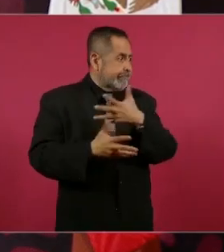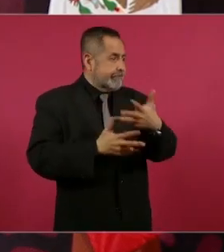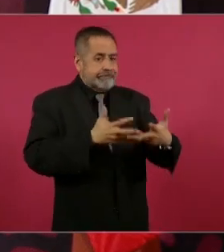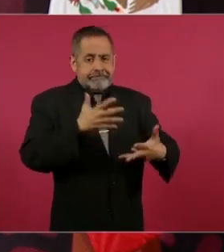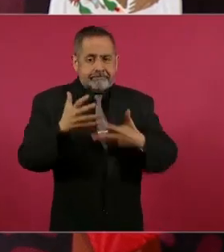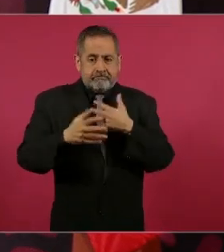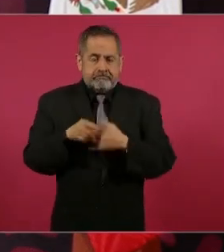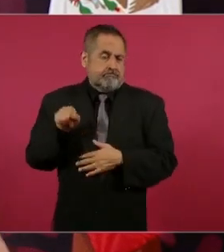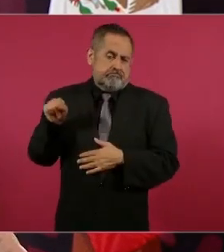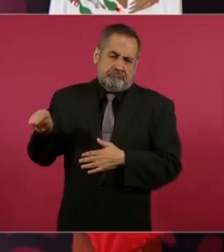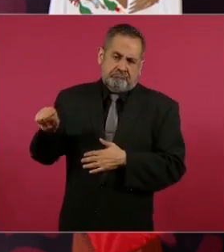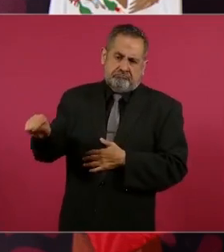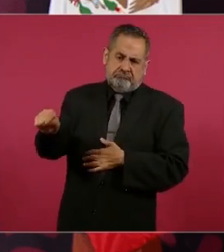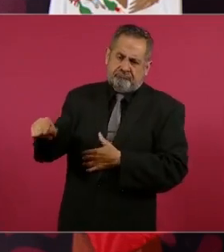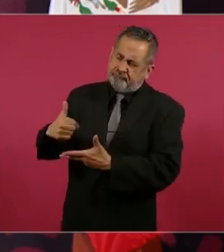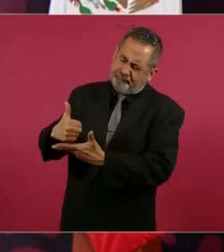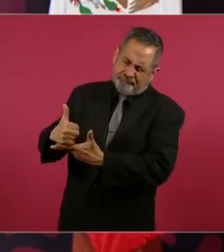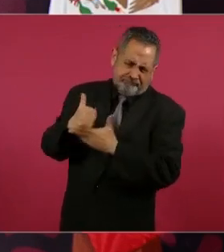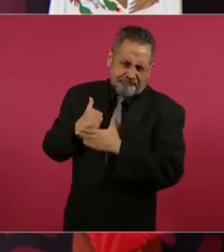Fue